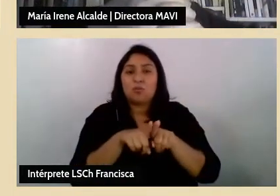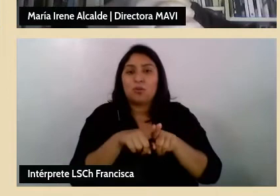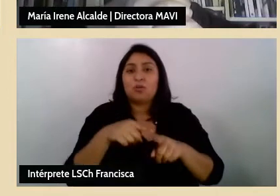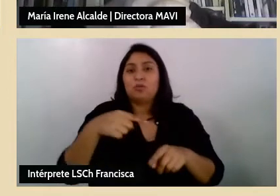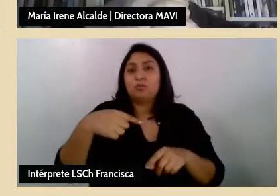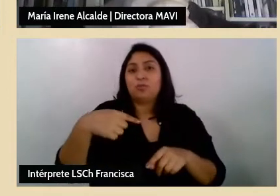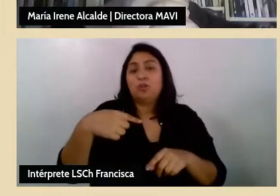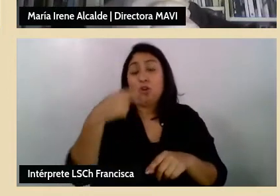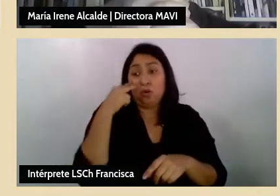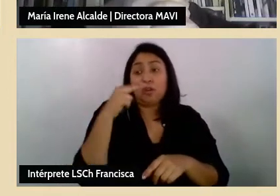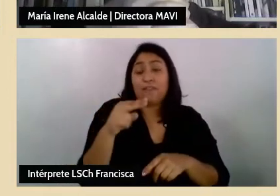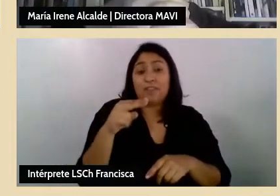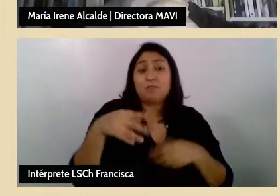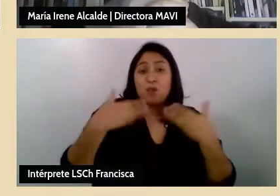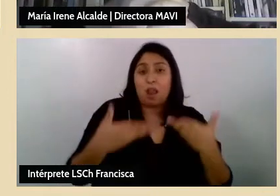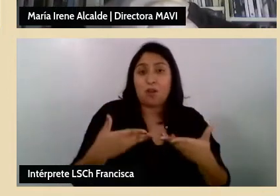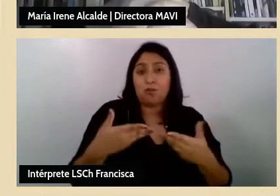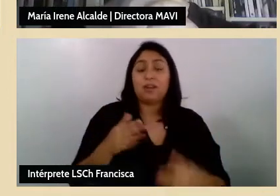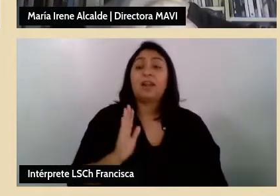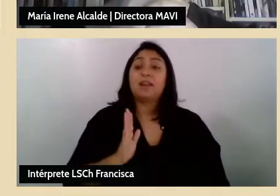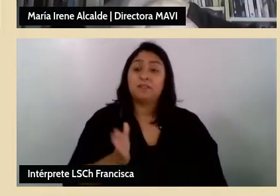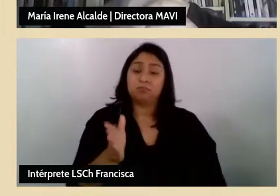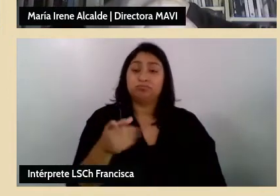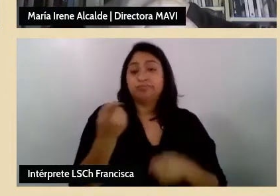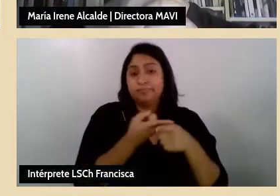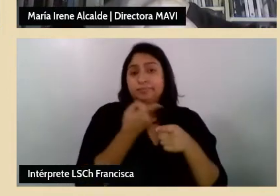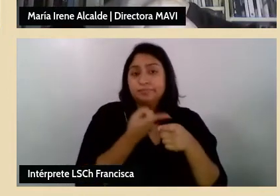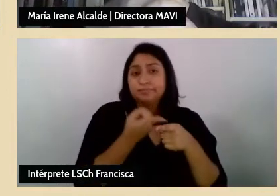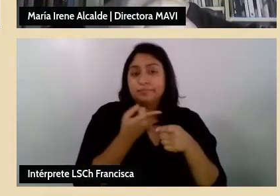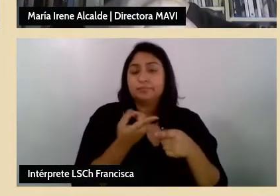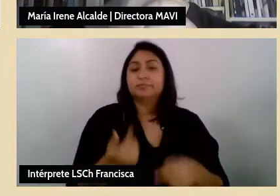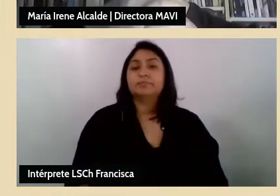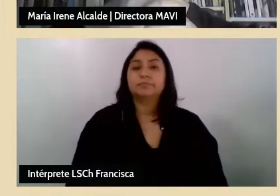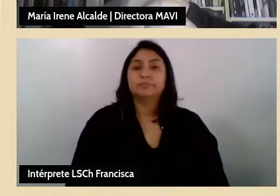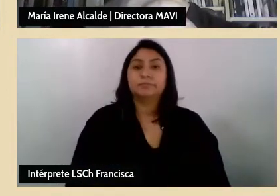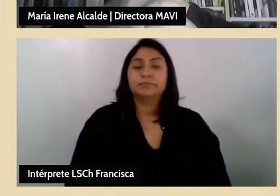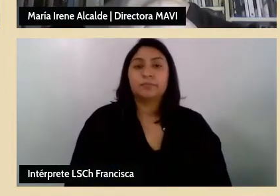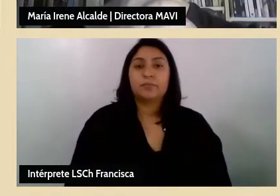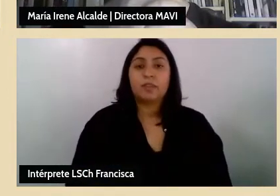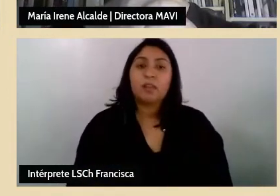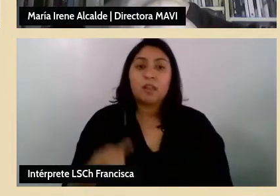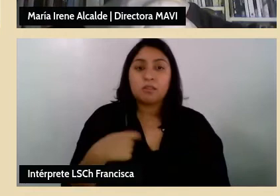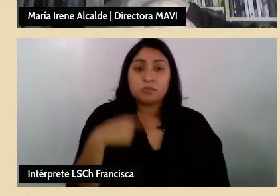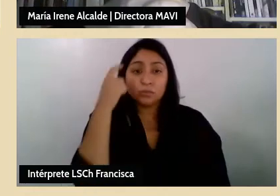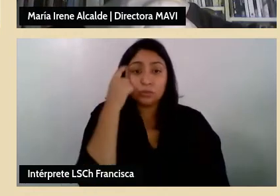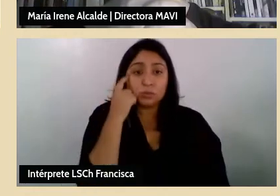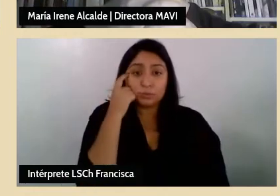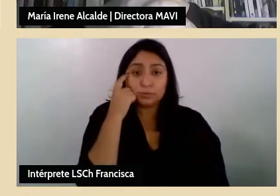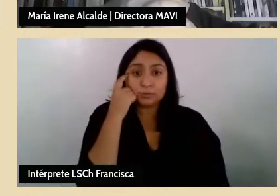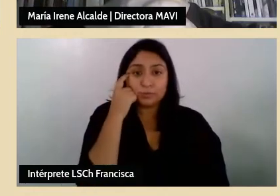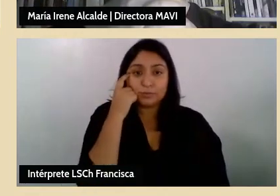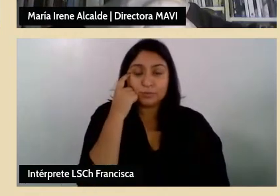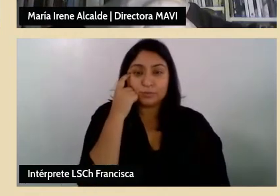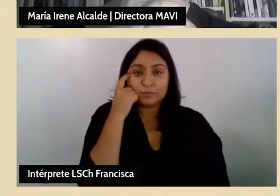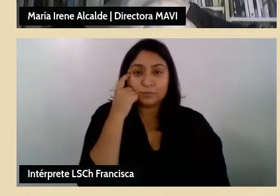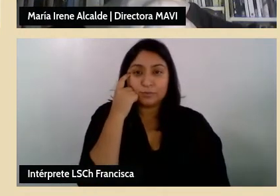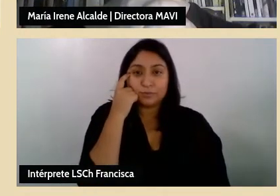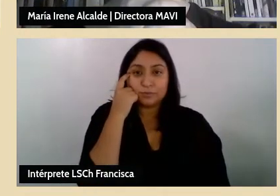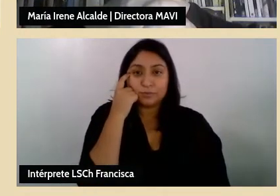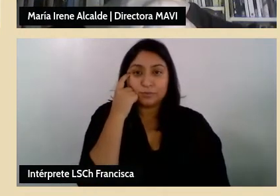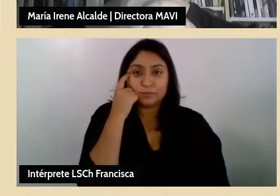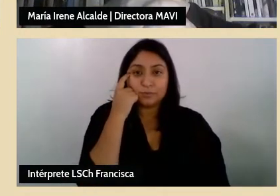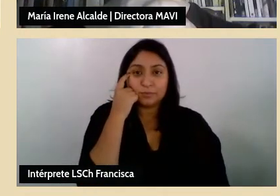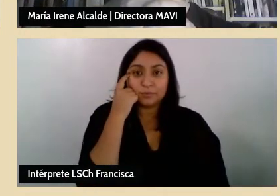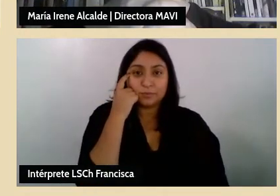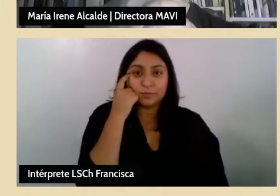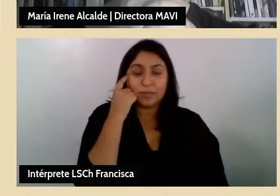la que vimos ahora y de la que vamos a seguir conversando. Y yo creo que claro, que